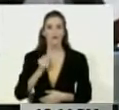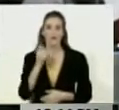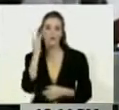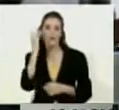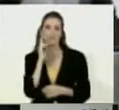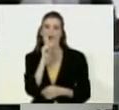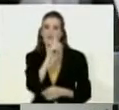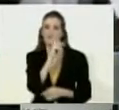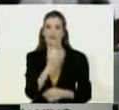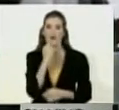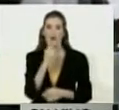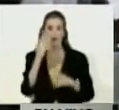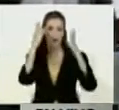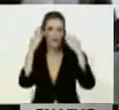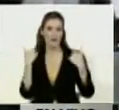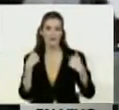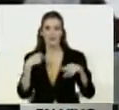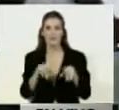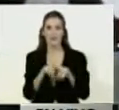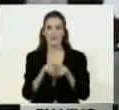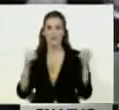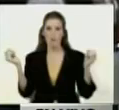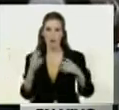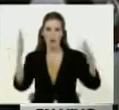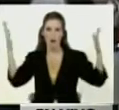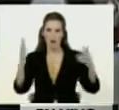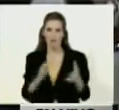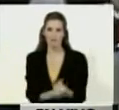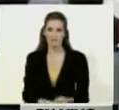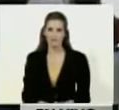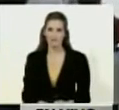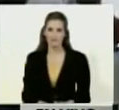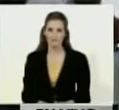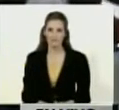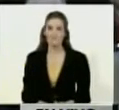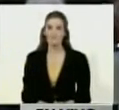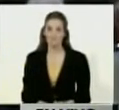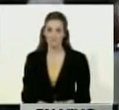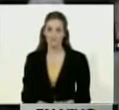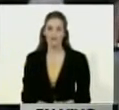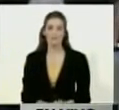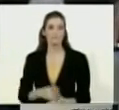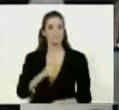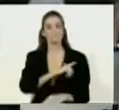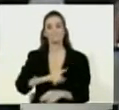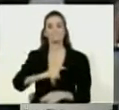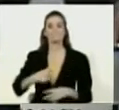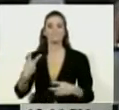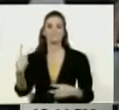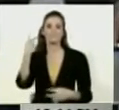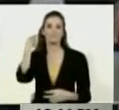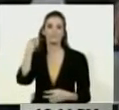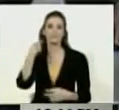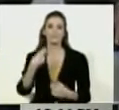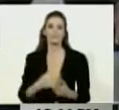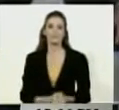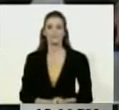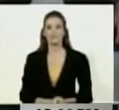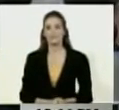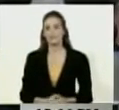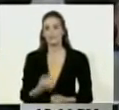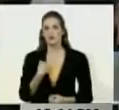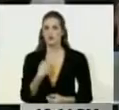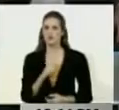muchachos me dijeron, mira, con ese cabello tú pareces una bruja. Entonces, y nos lo mandaron a cortar. Lo que pasa es que yo no